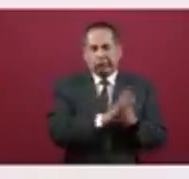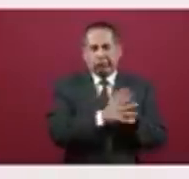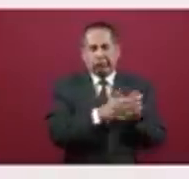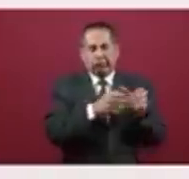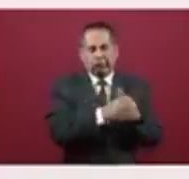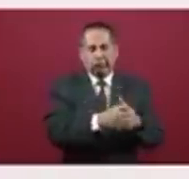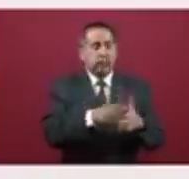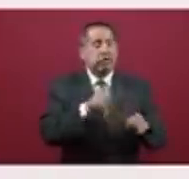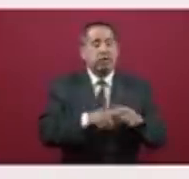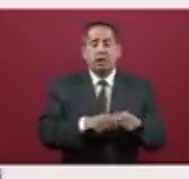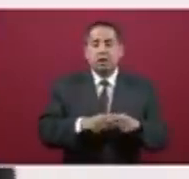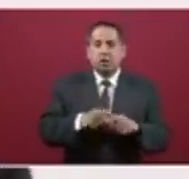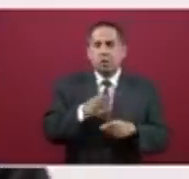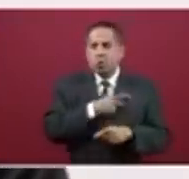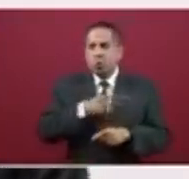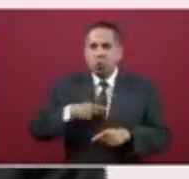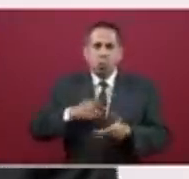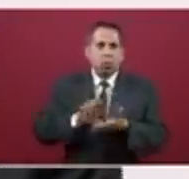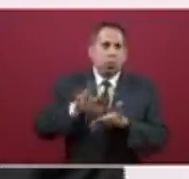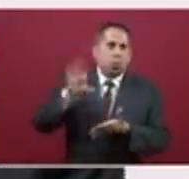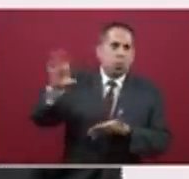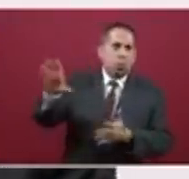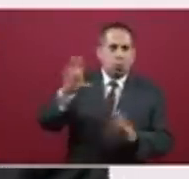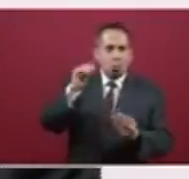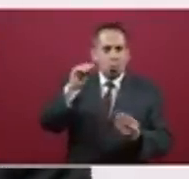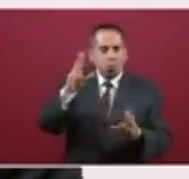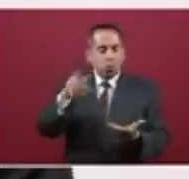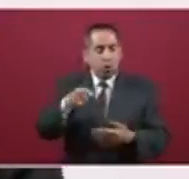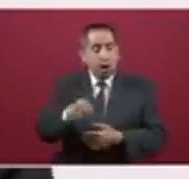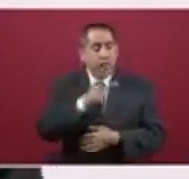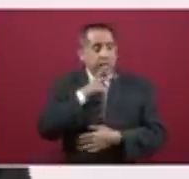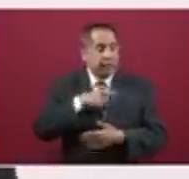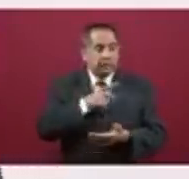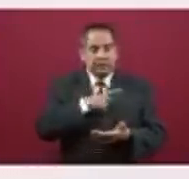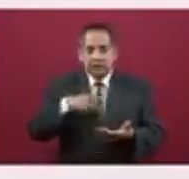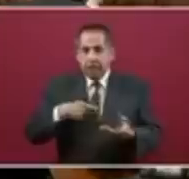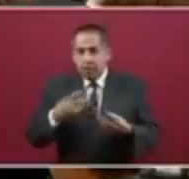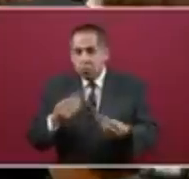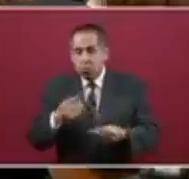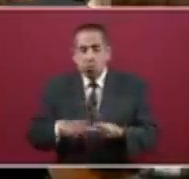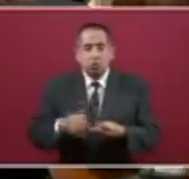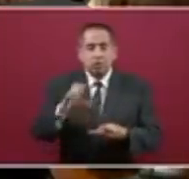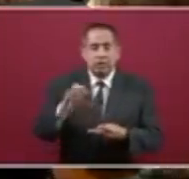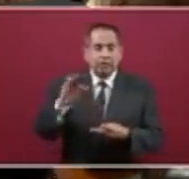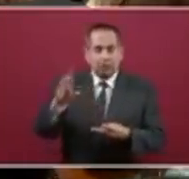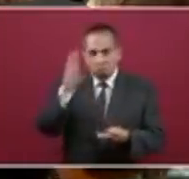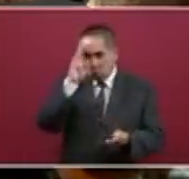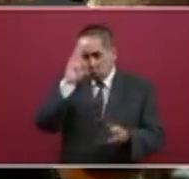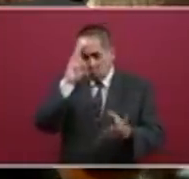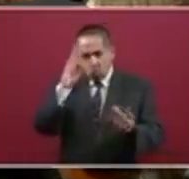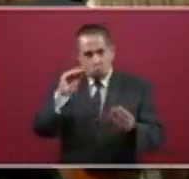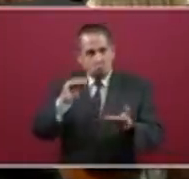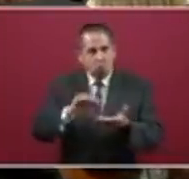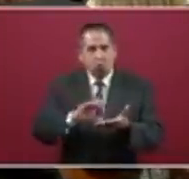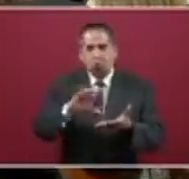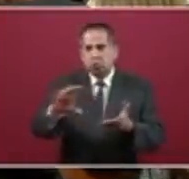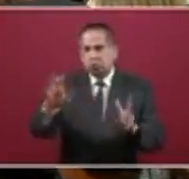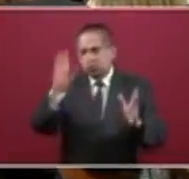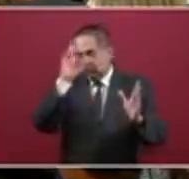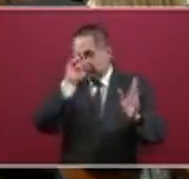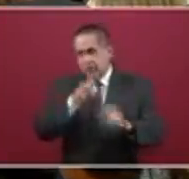incrementaron la deuda tanto de pemex como de la comisión federal de electricidad